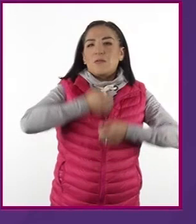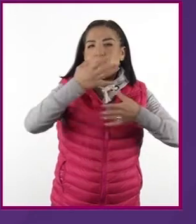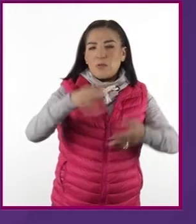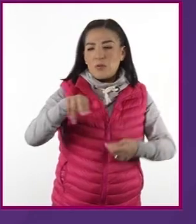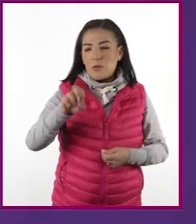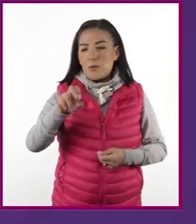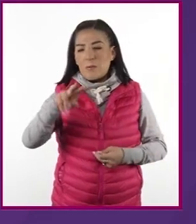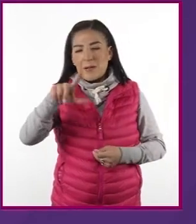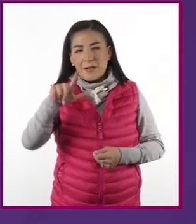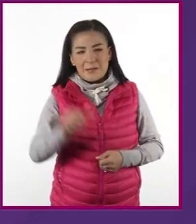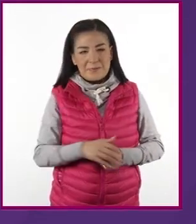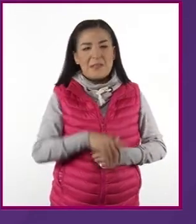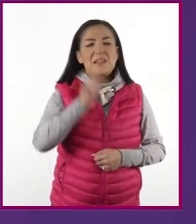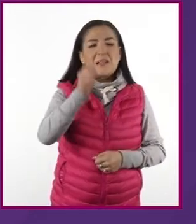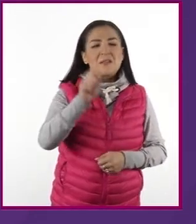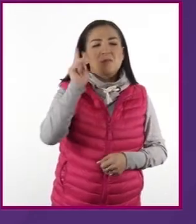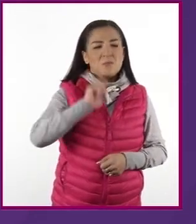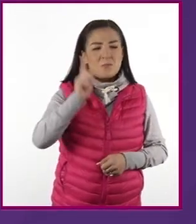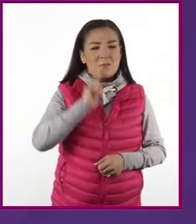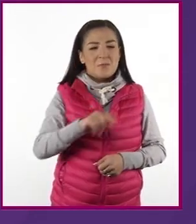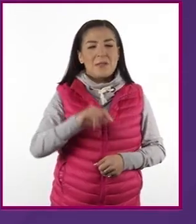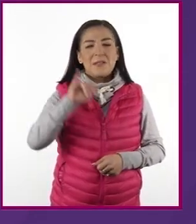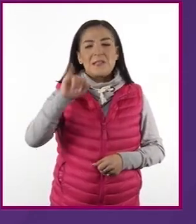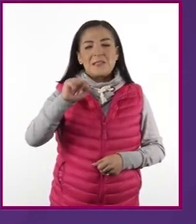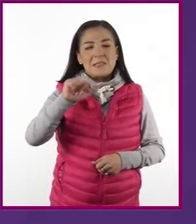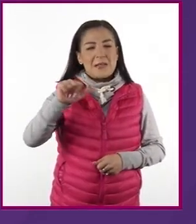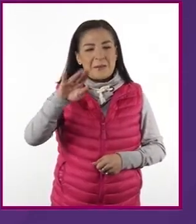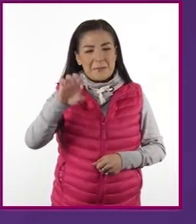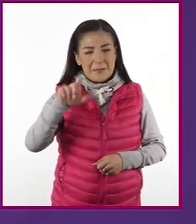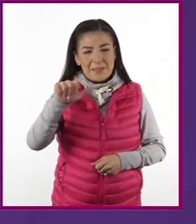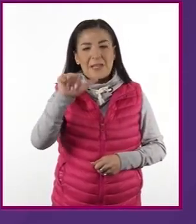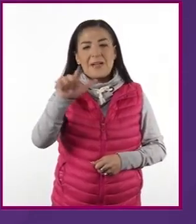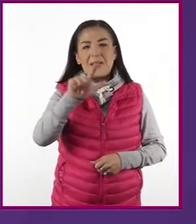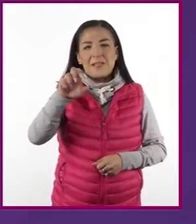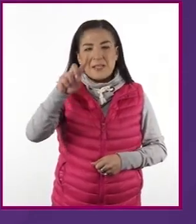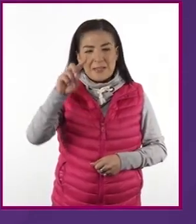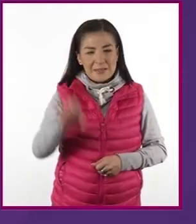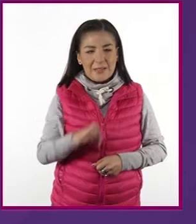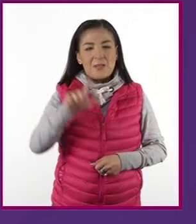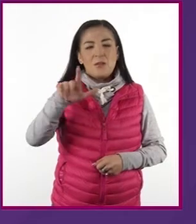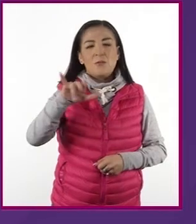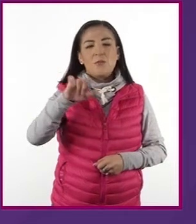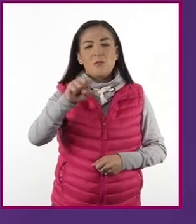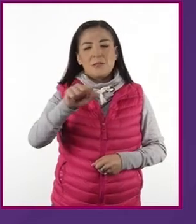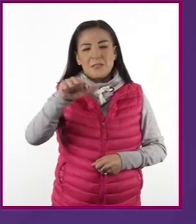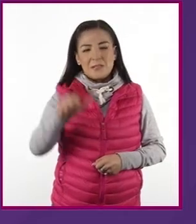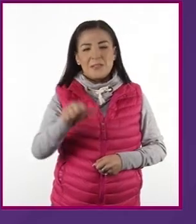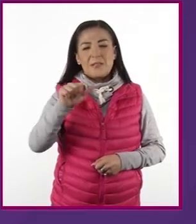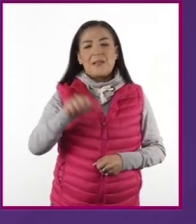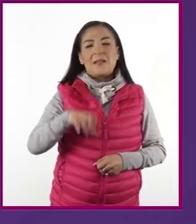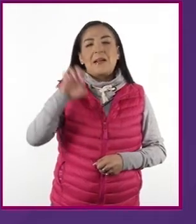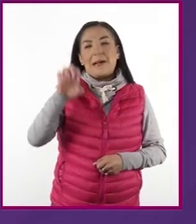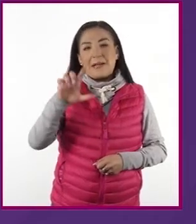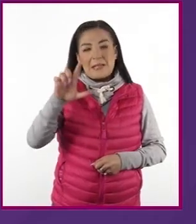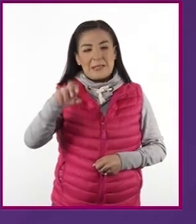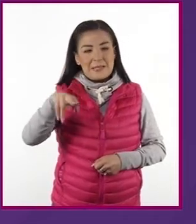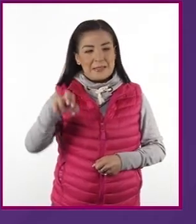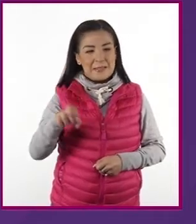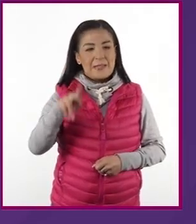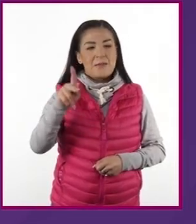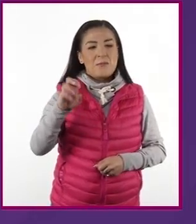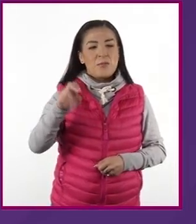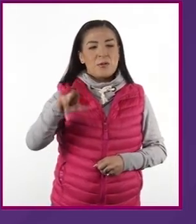Lispector, Isabel Allende, Luisa Valenzuela, Elena Poniatowska y Cristina Peri